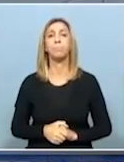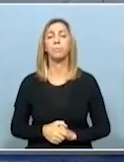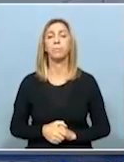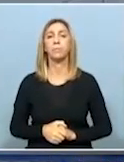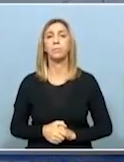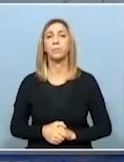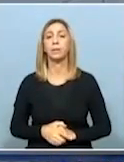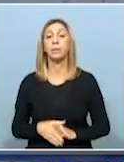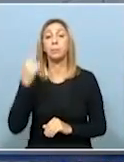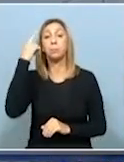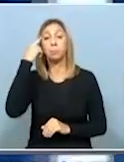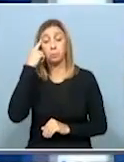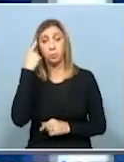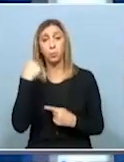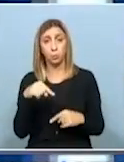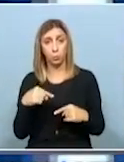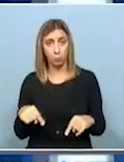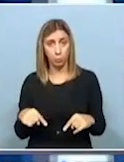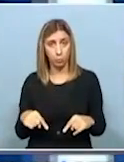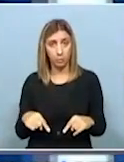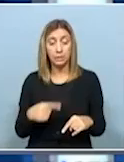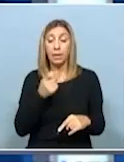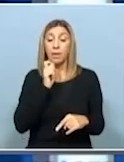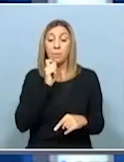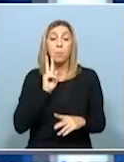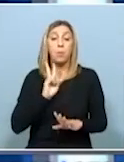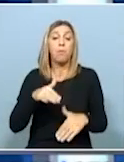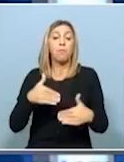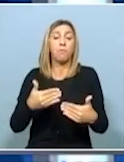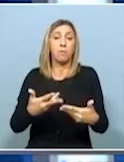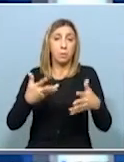y prevé una cláusula de revisión